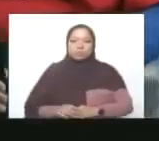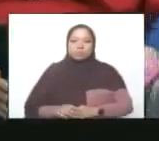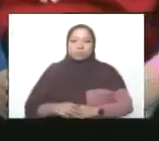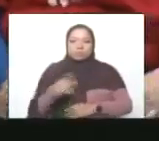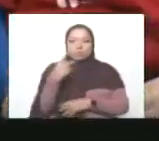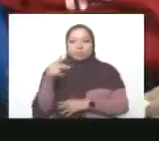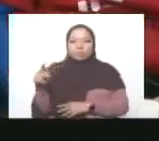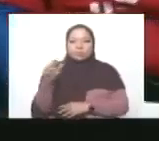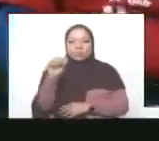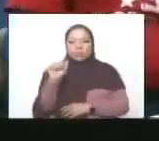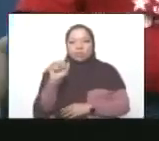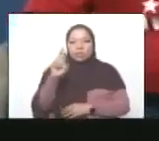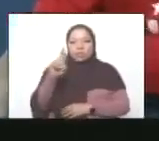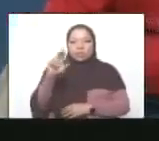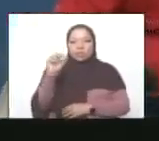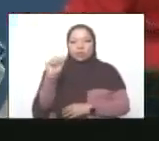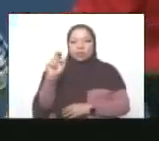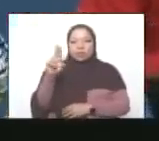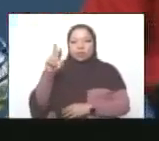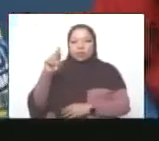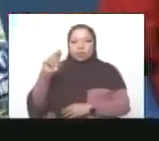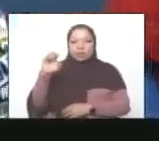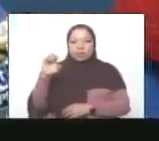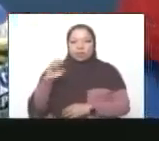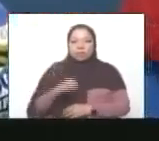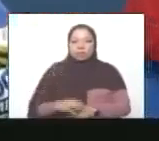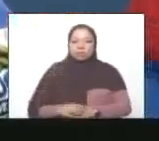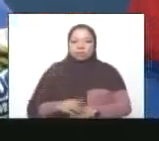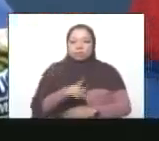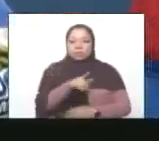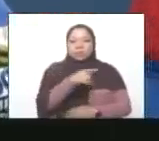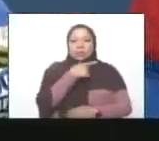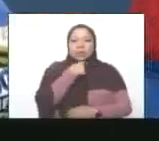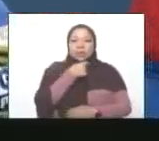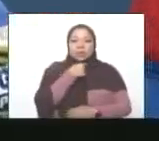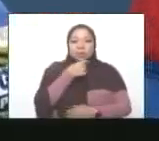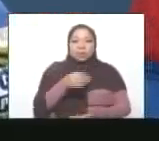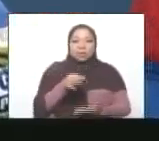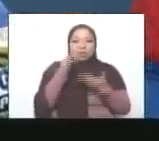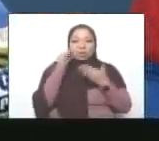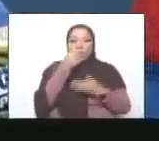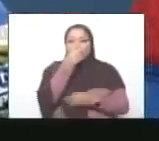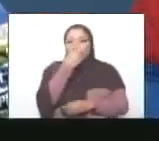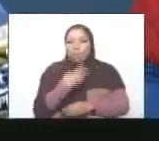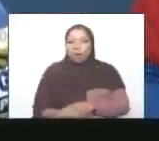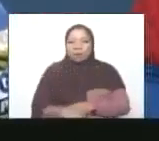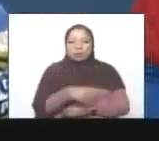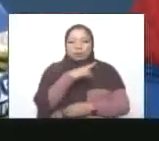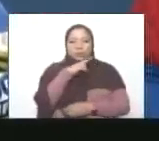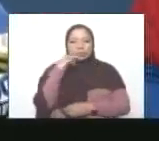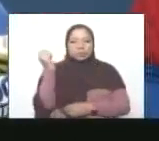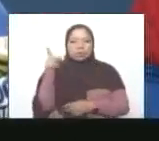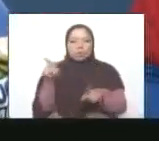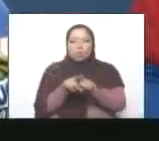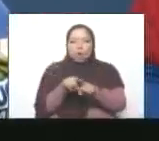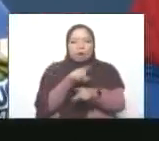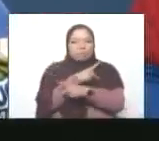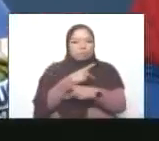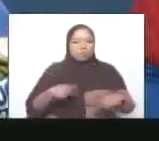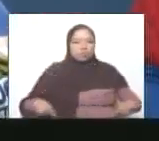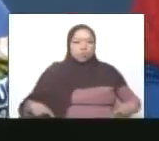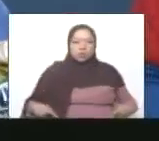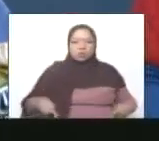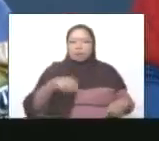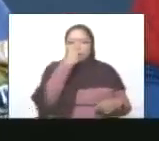parroquia Araure, municipio de Araure. ¿Qué te parece este café yaracuyano? Parecido al del estado portugués, que también son bastante